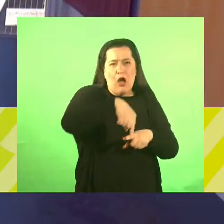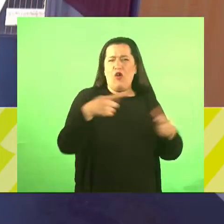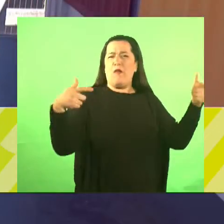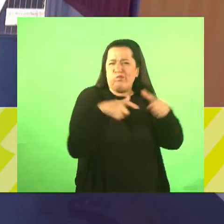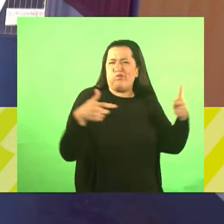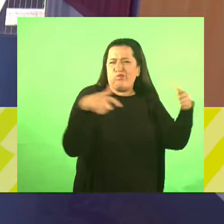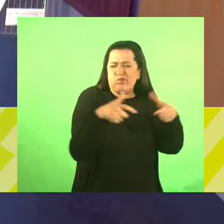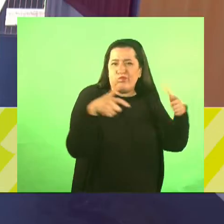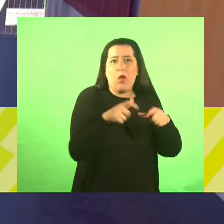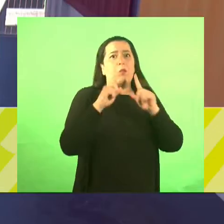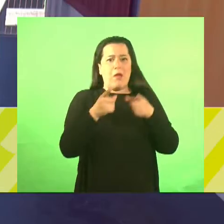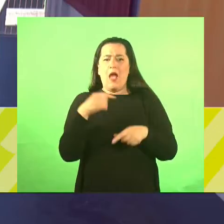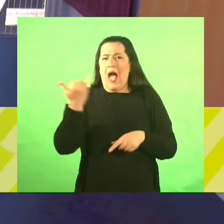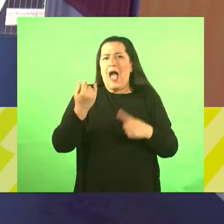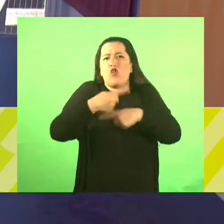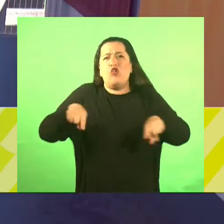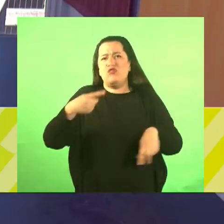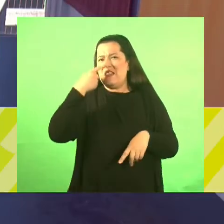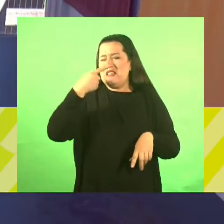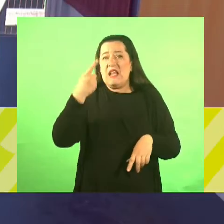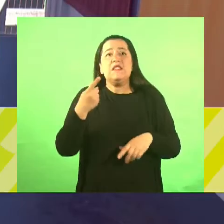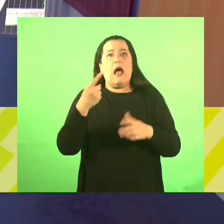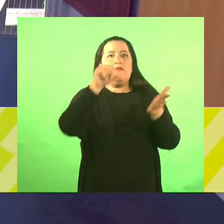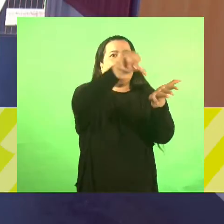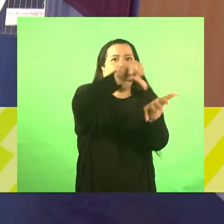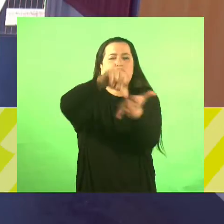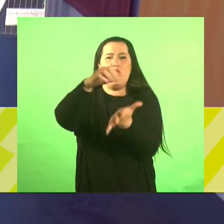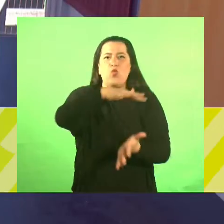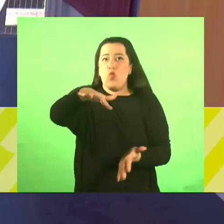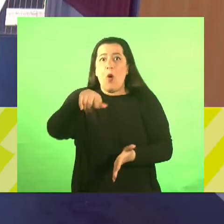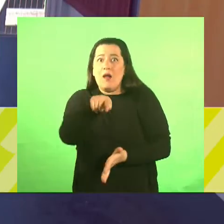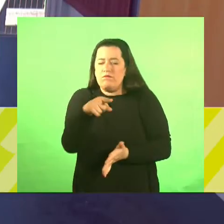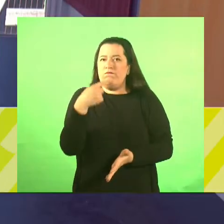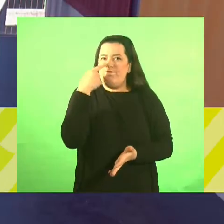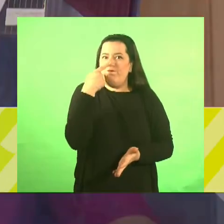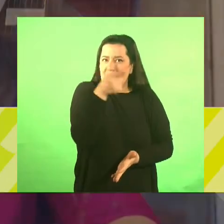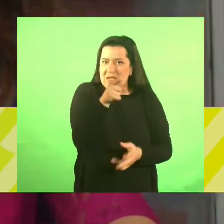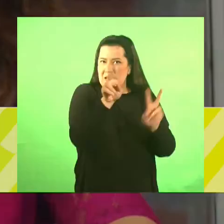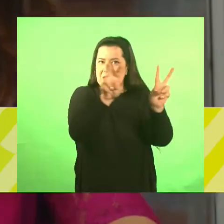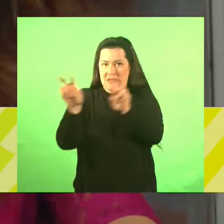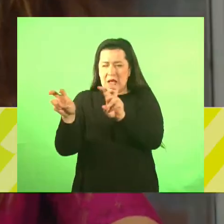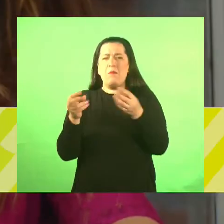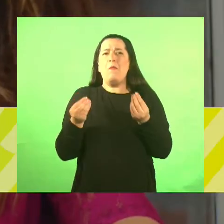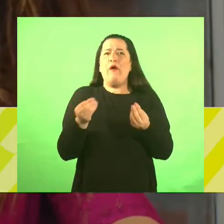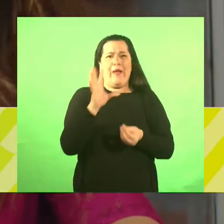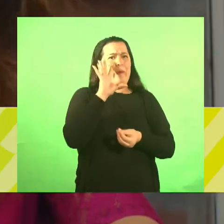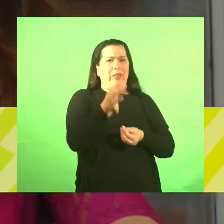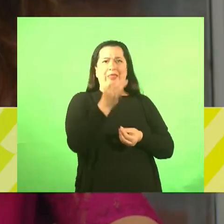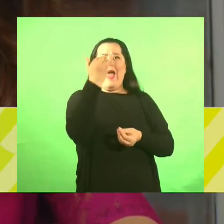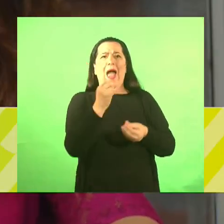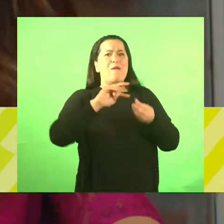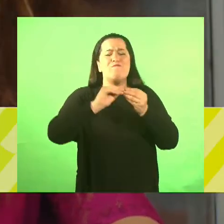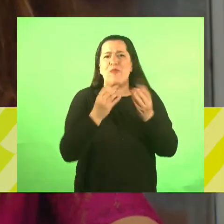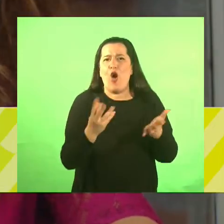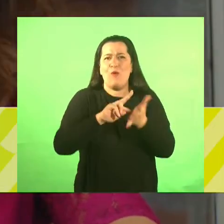hay desarrollos muy interesantes que son locales, que ahí es lo interesante porque se ven las problemáticas